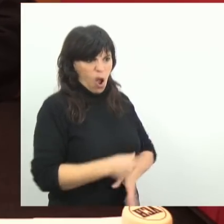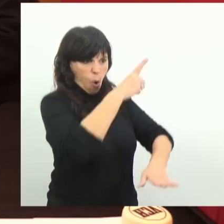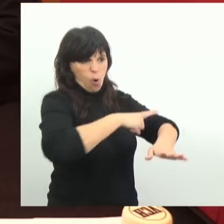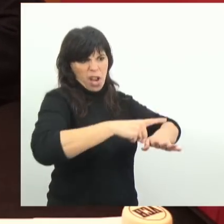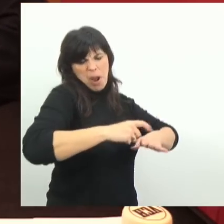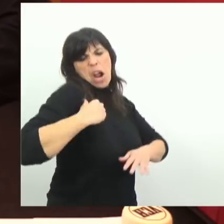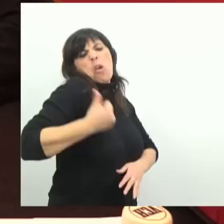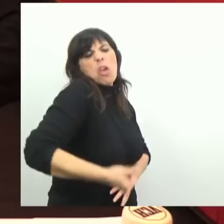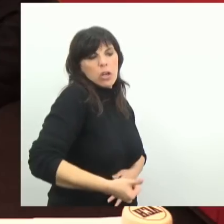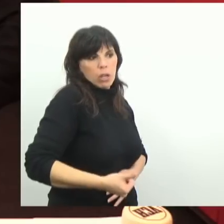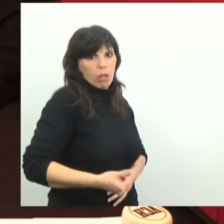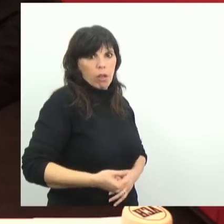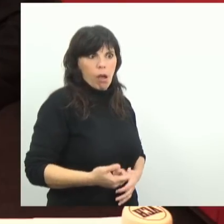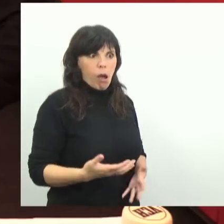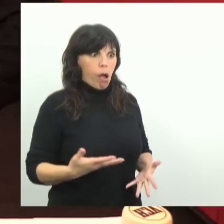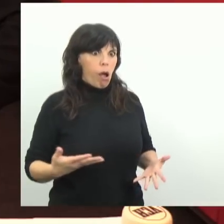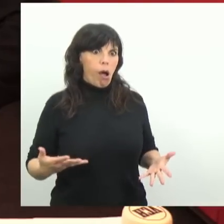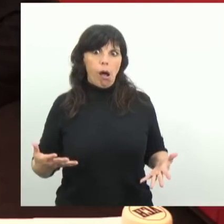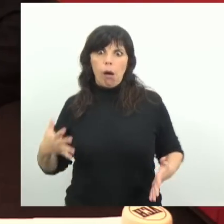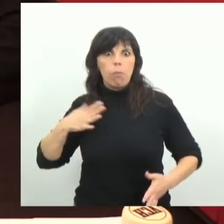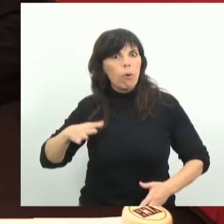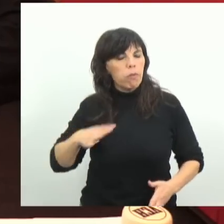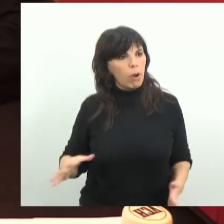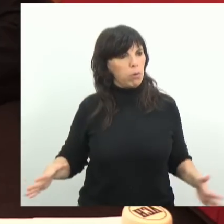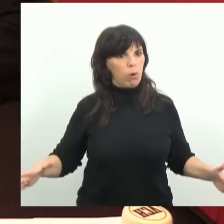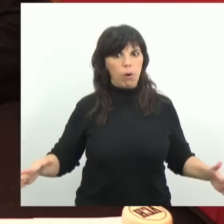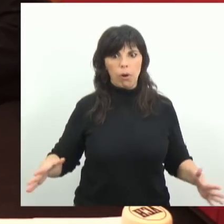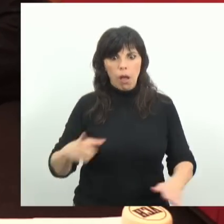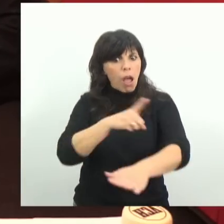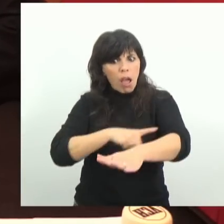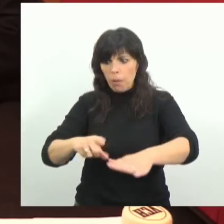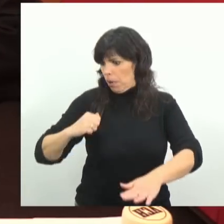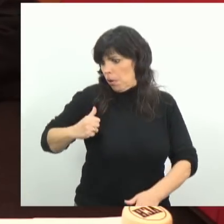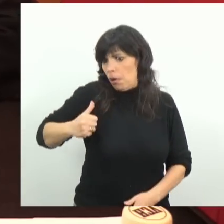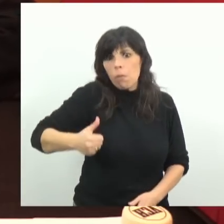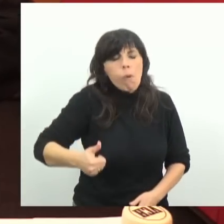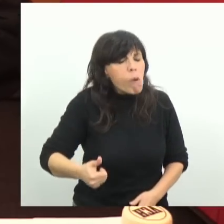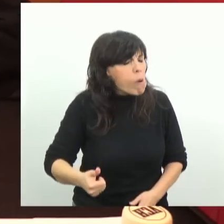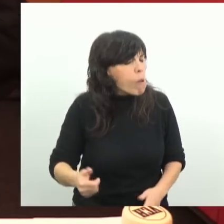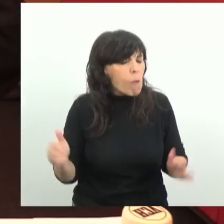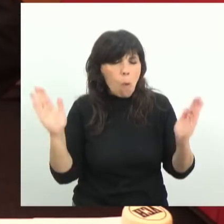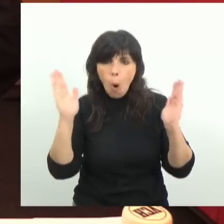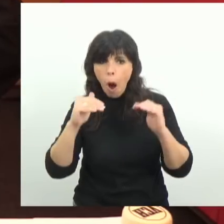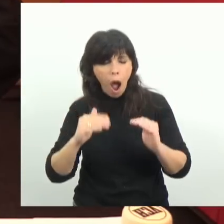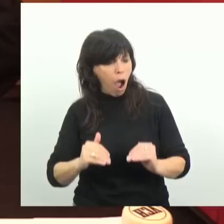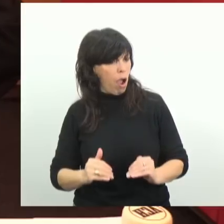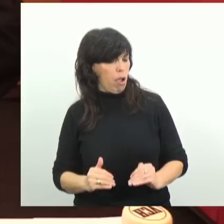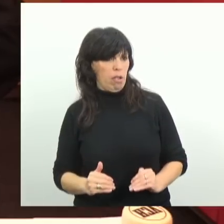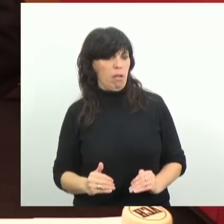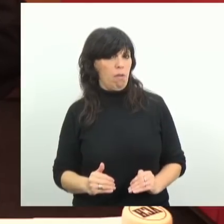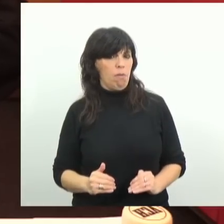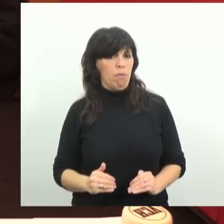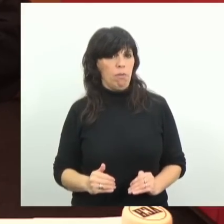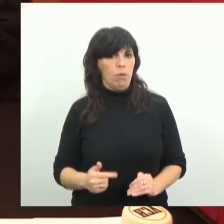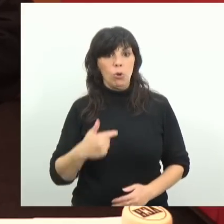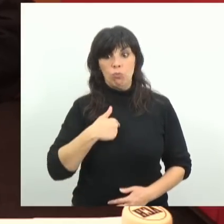¿Por qué? Porque no existe el evangelio de la prosperidad. No existe ningún evangelio de la prosperidad.